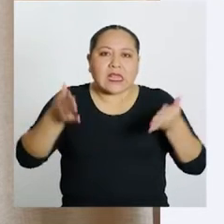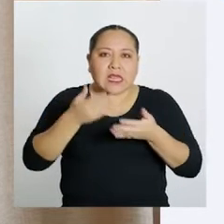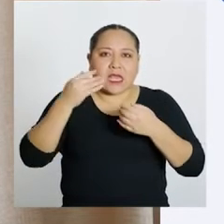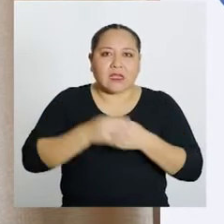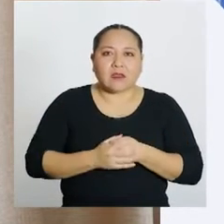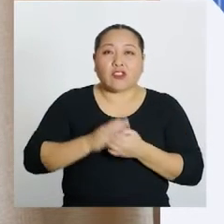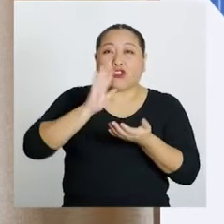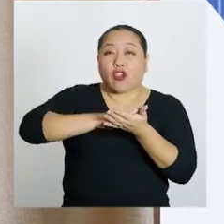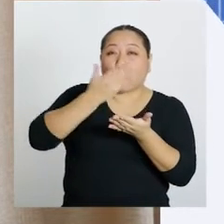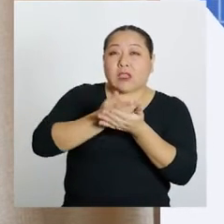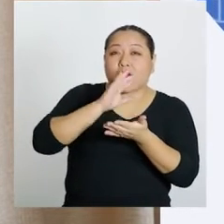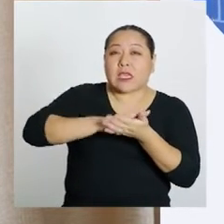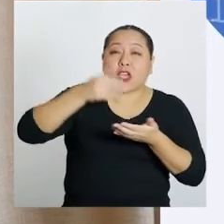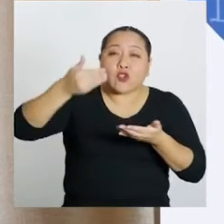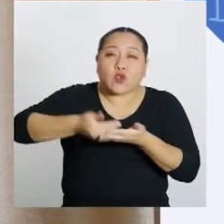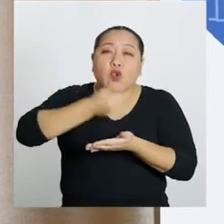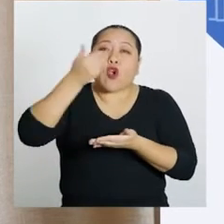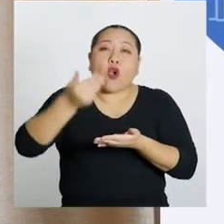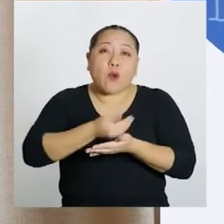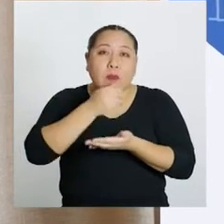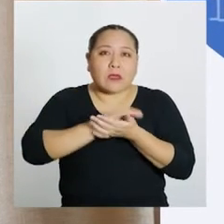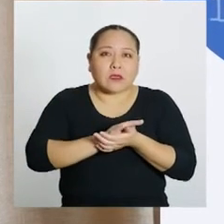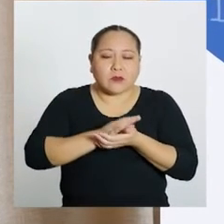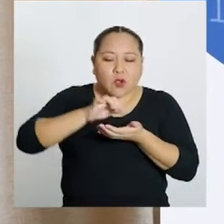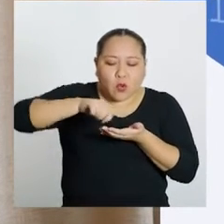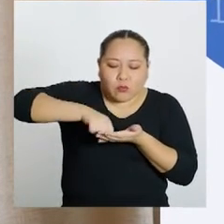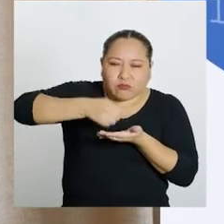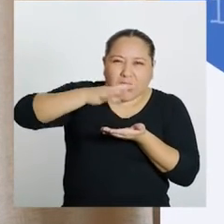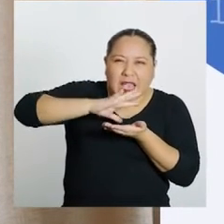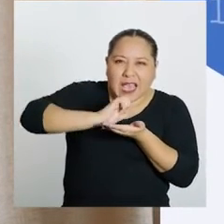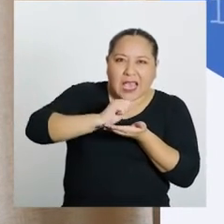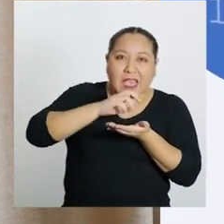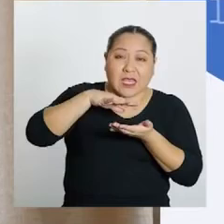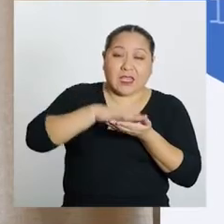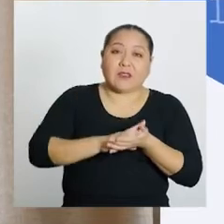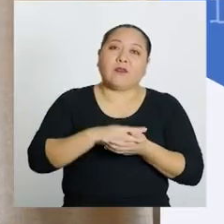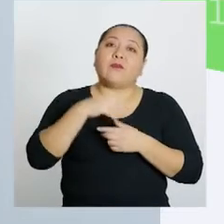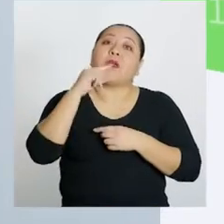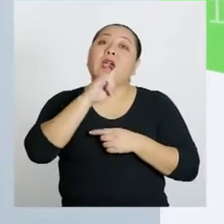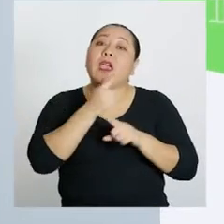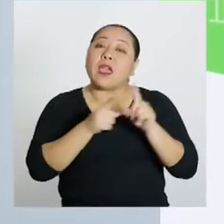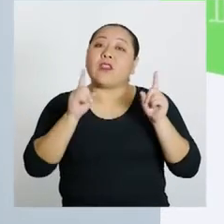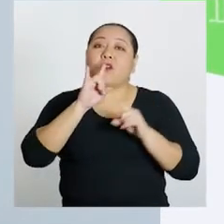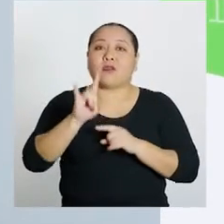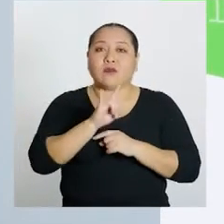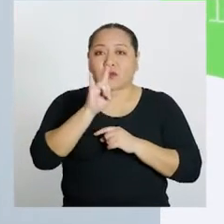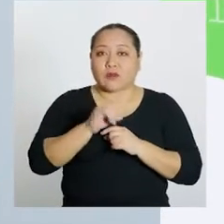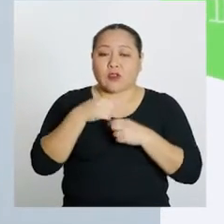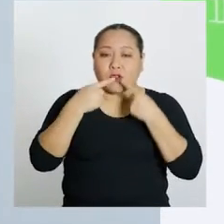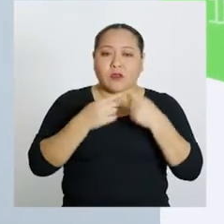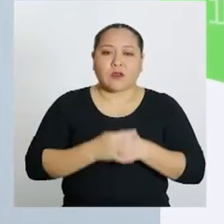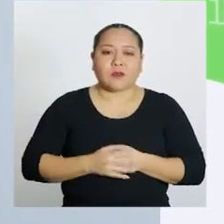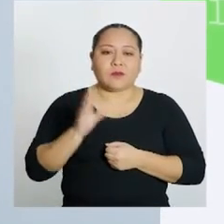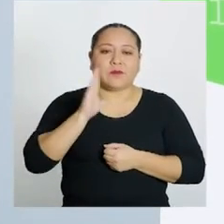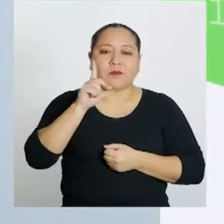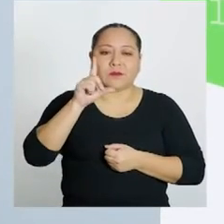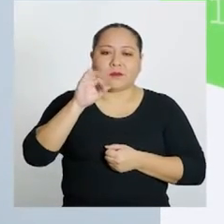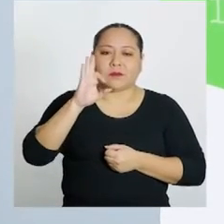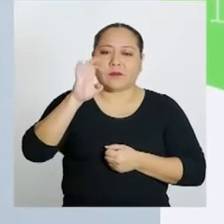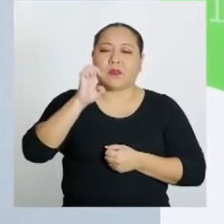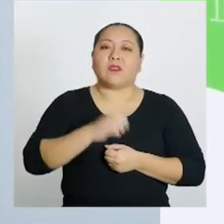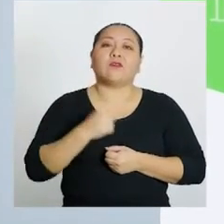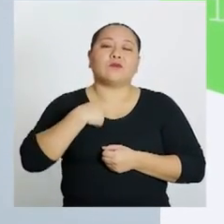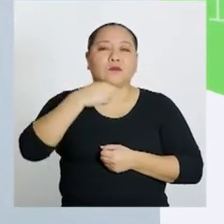tortillas, sopas, cremas, jugos. Lo importante es que su consumo sea diario. Hola, me llamo Life y soy de la ciudad del